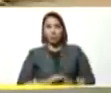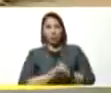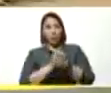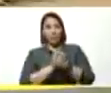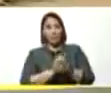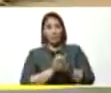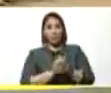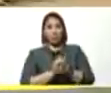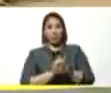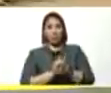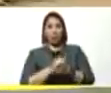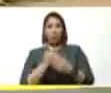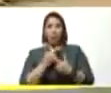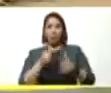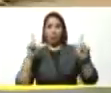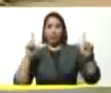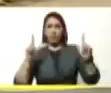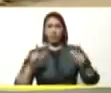compañeros de la libertad,